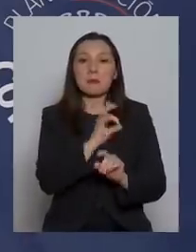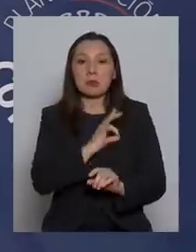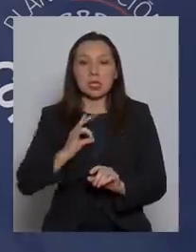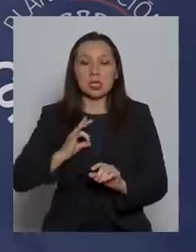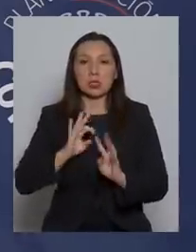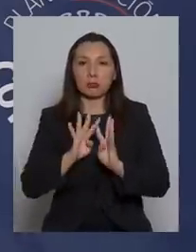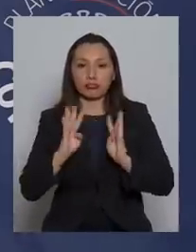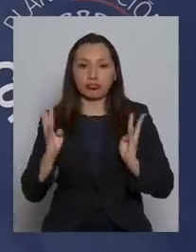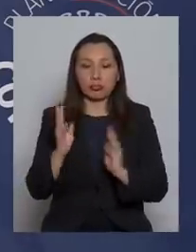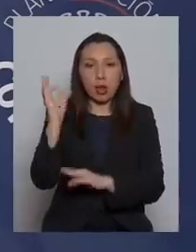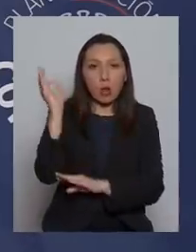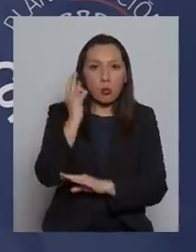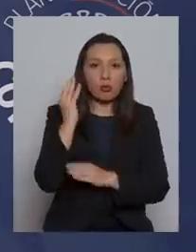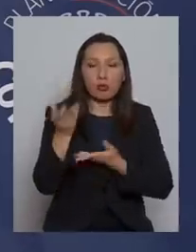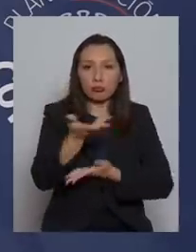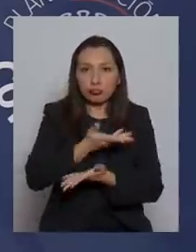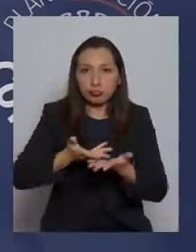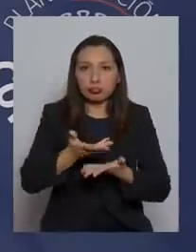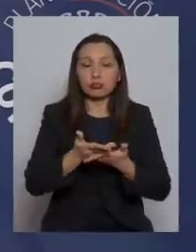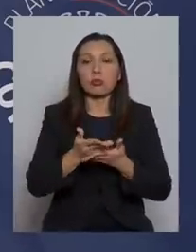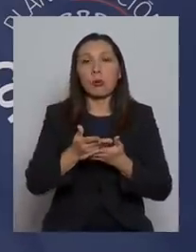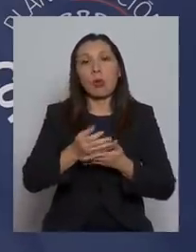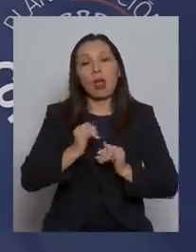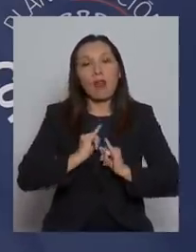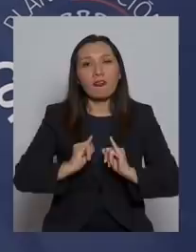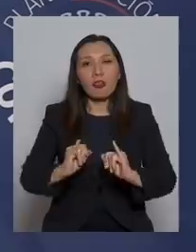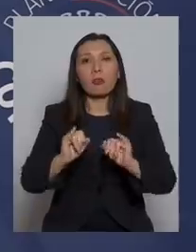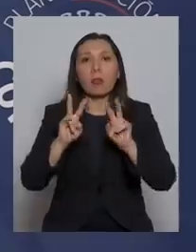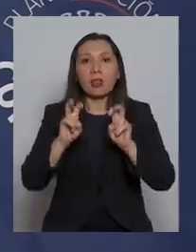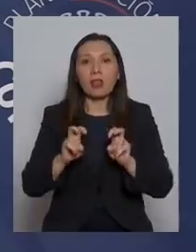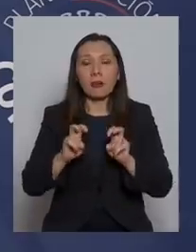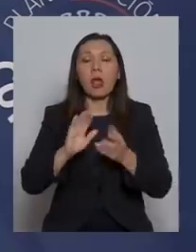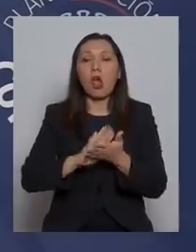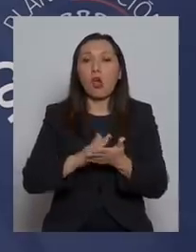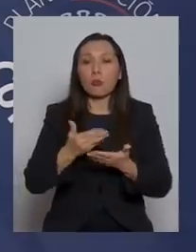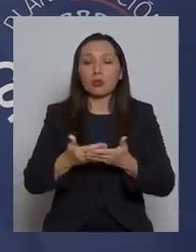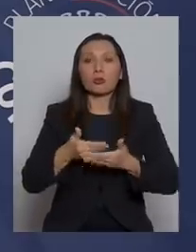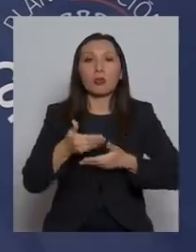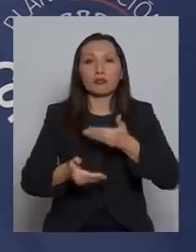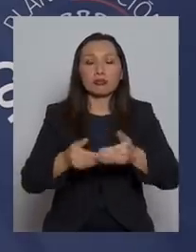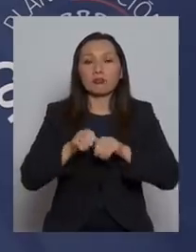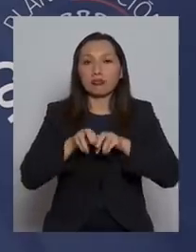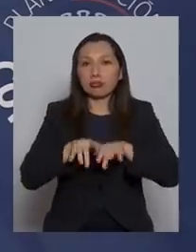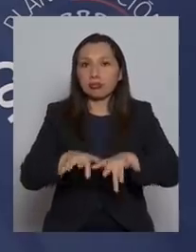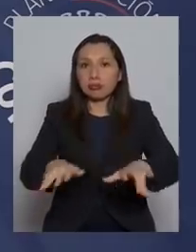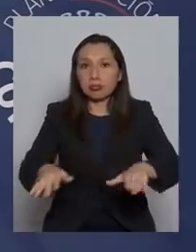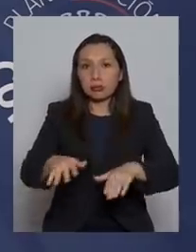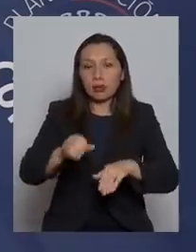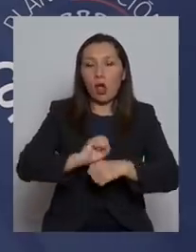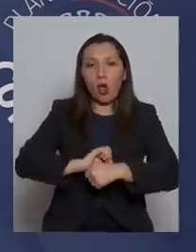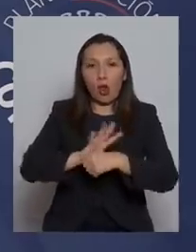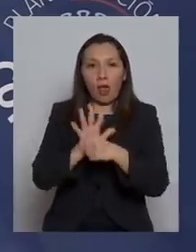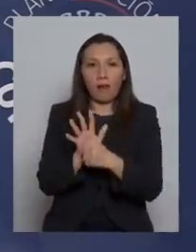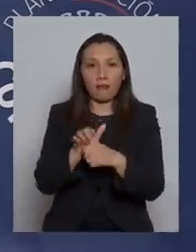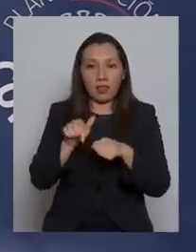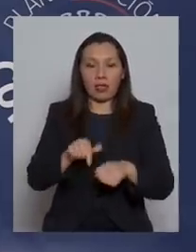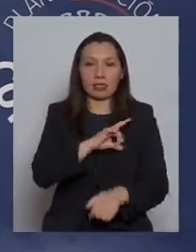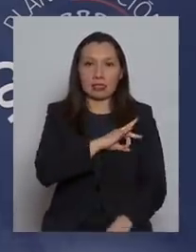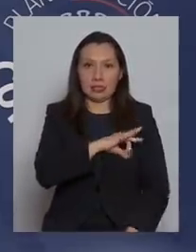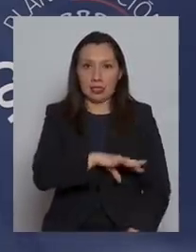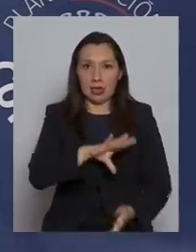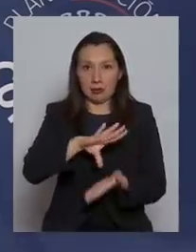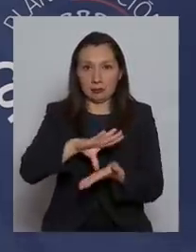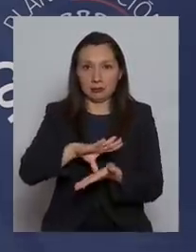ministros. Dar cuenta, insisto, de la marcha de la pandemia por coronavirus en nuestro